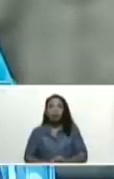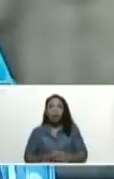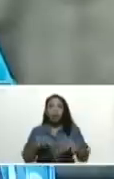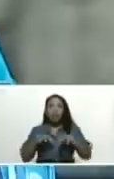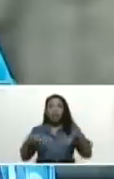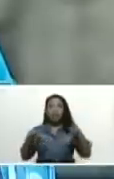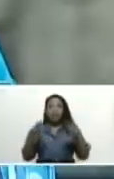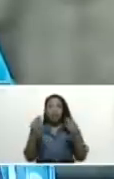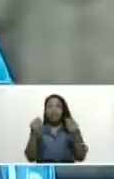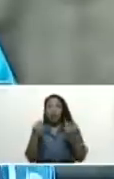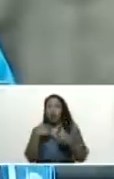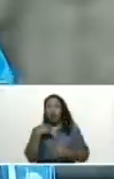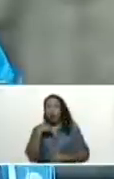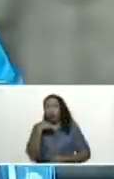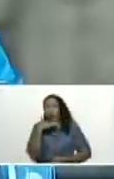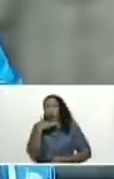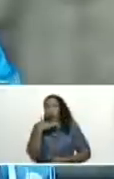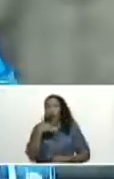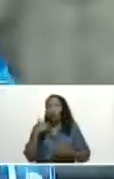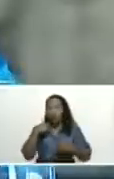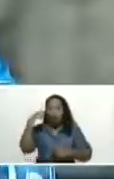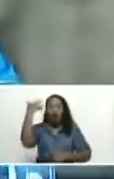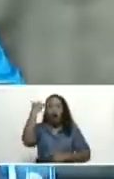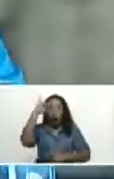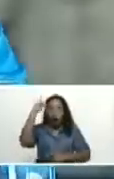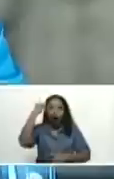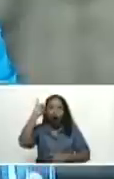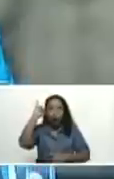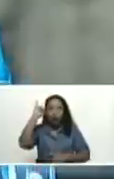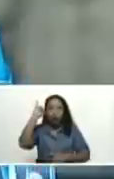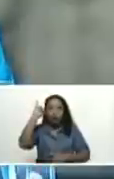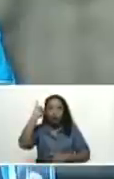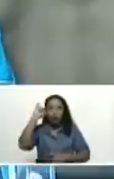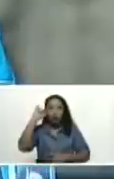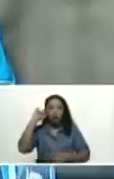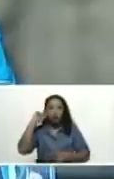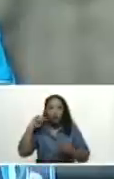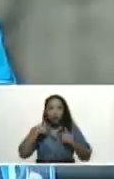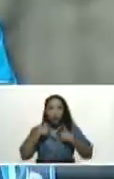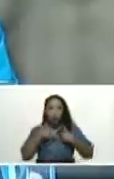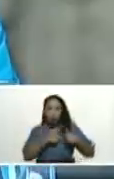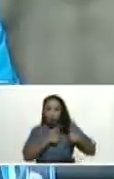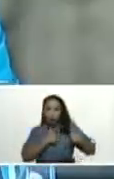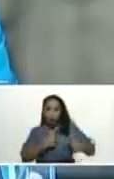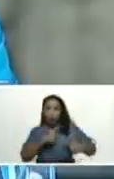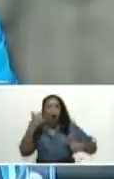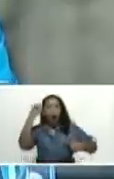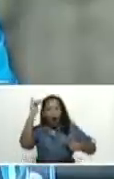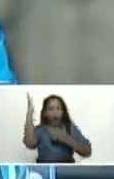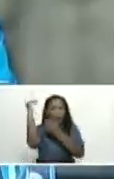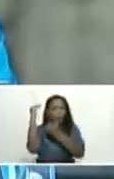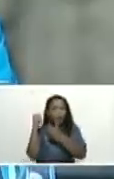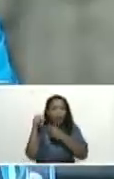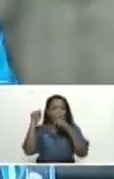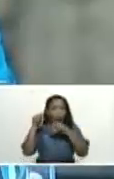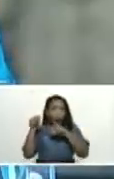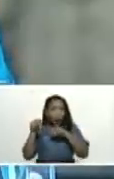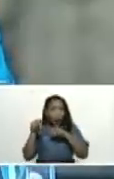multimillonarios. Pero yo tengo la certeza aquí en el corazón que esto es apenas una